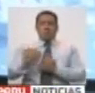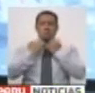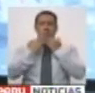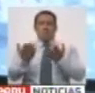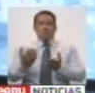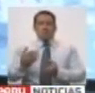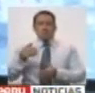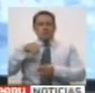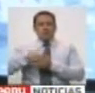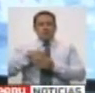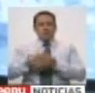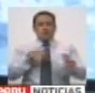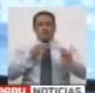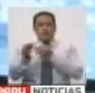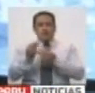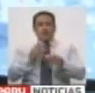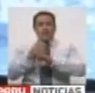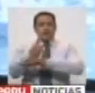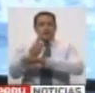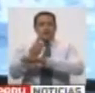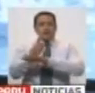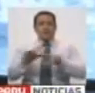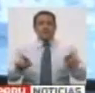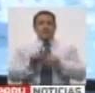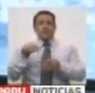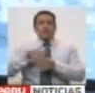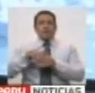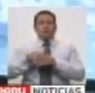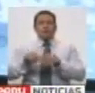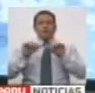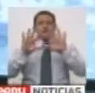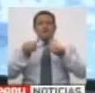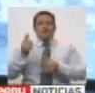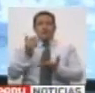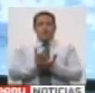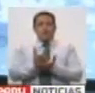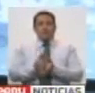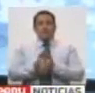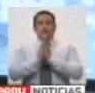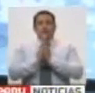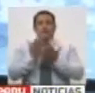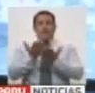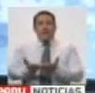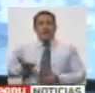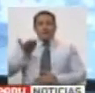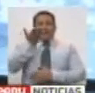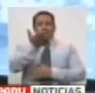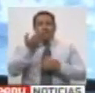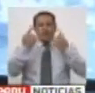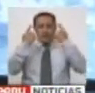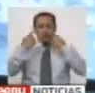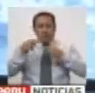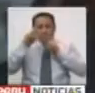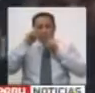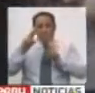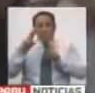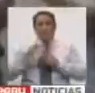de Elecciones que impide su candidatura para las elecciones del 10 de abril. Solicitó apelar el sentido de equidad.